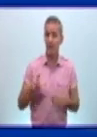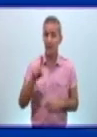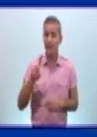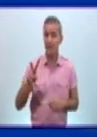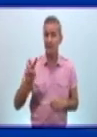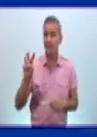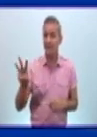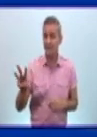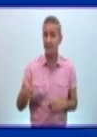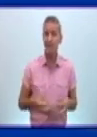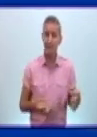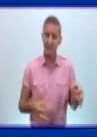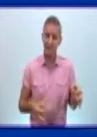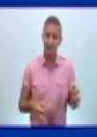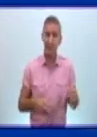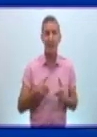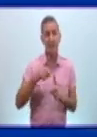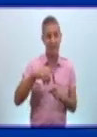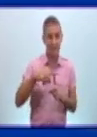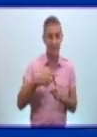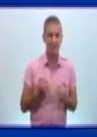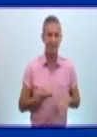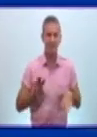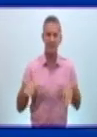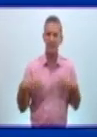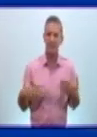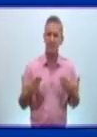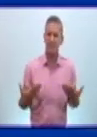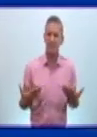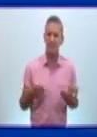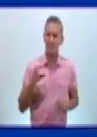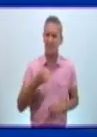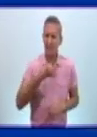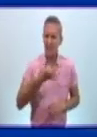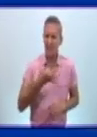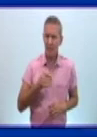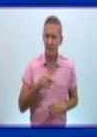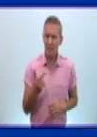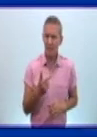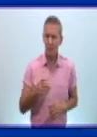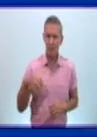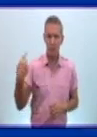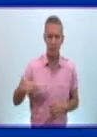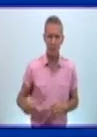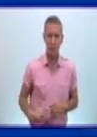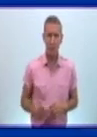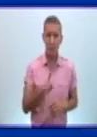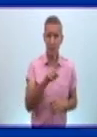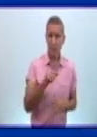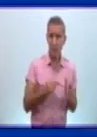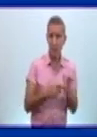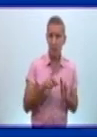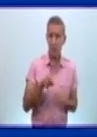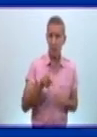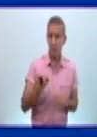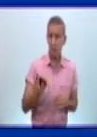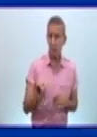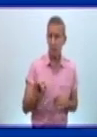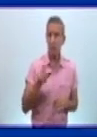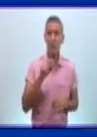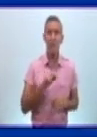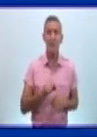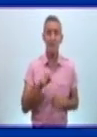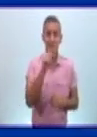quiero comentarles qué plantean estos dos ejercicios. En el 1.16 les preguntan qué